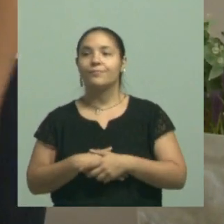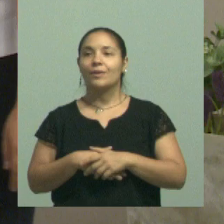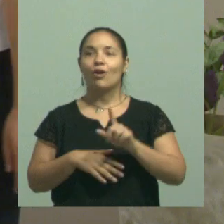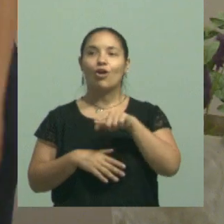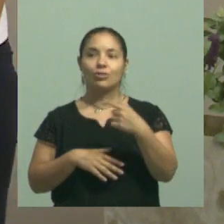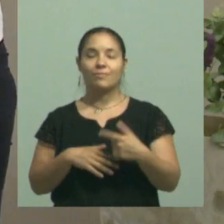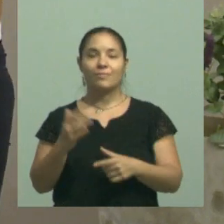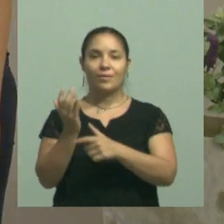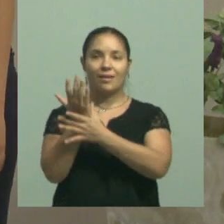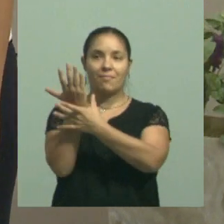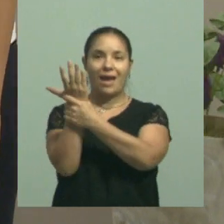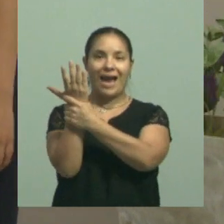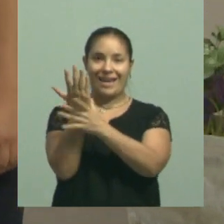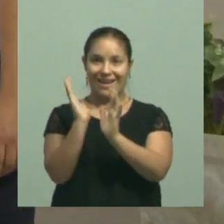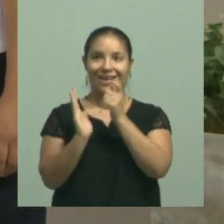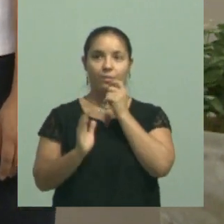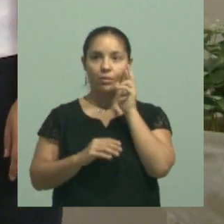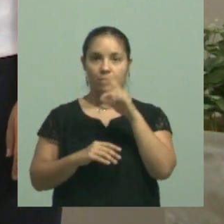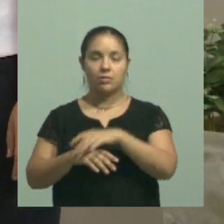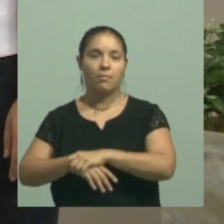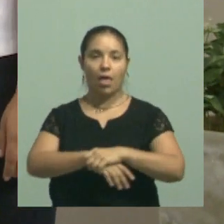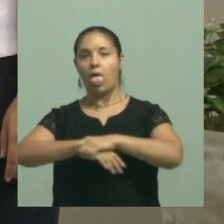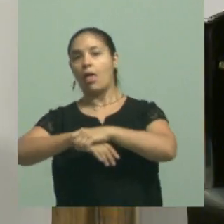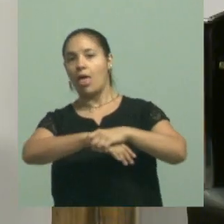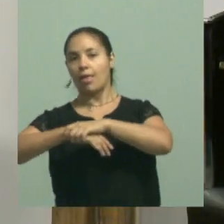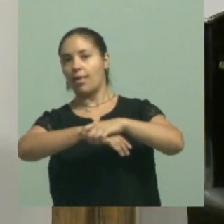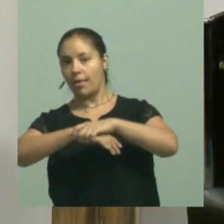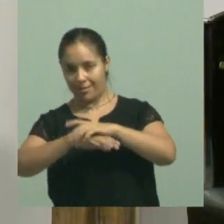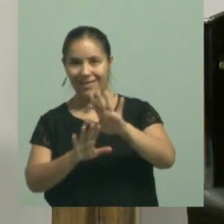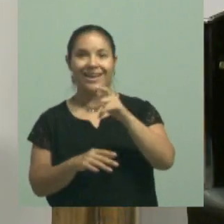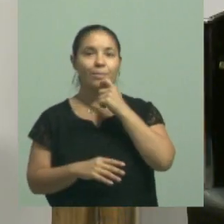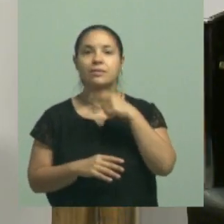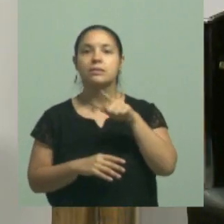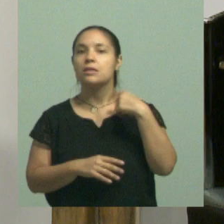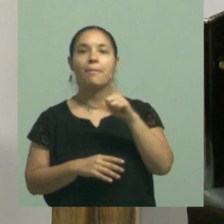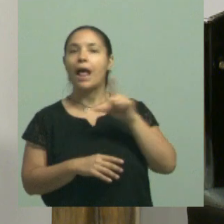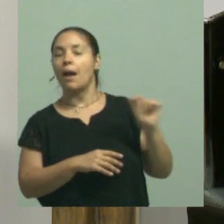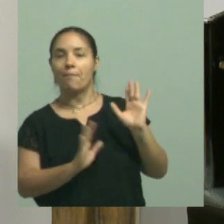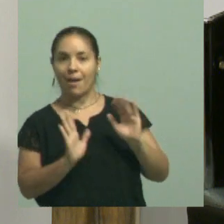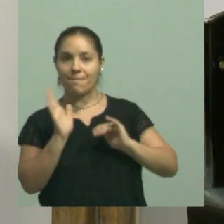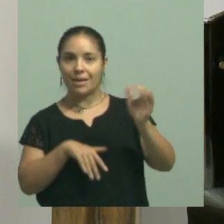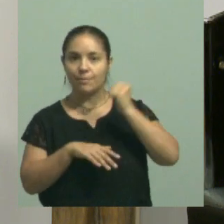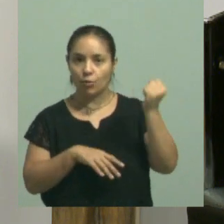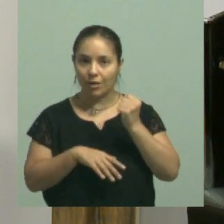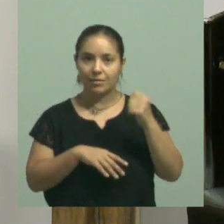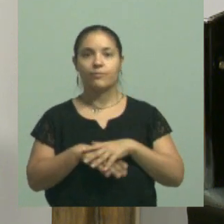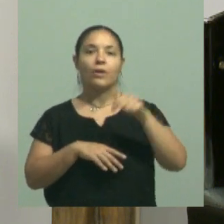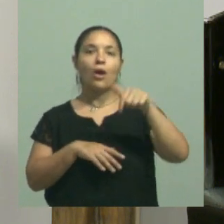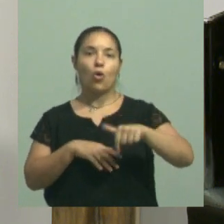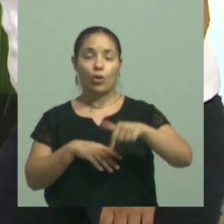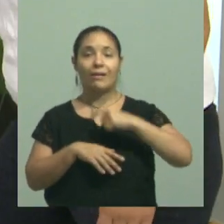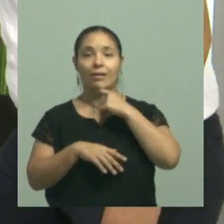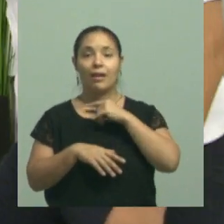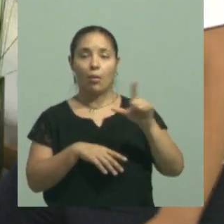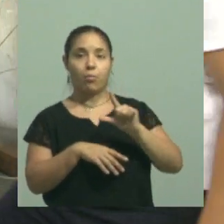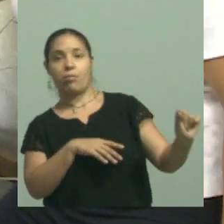te agarra. Nosotros cuando nos agarran, ¿qué hacemos? Tiramos, miramos para siempre otro lado. Siempre escapar. Evitar eso, ¿no? Claro. Al menos en ese instante. En este instante nosotros queremos escapar